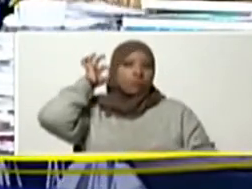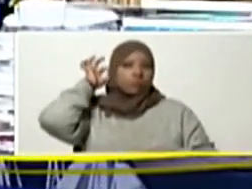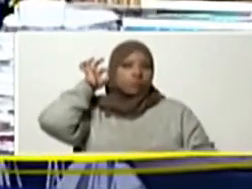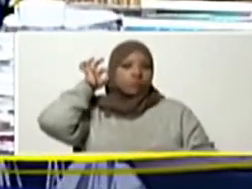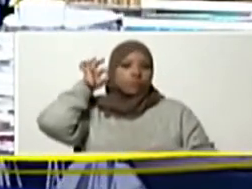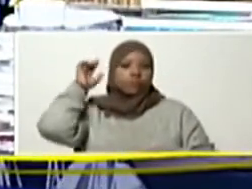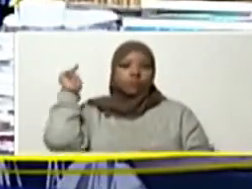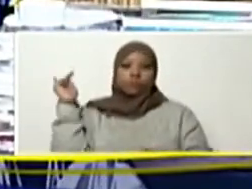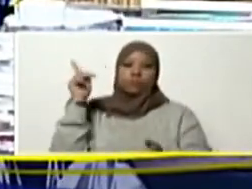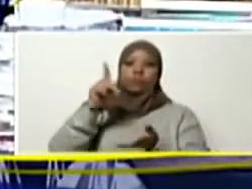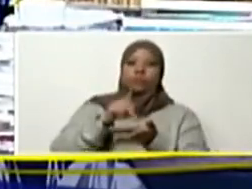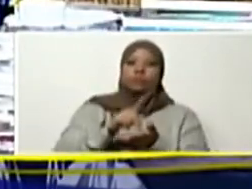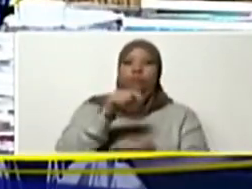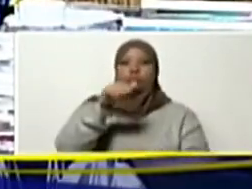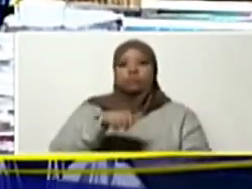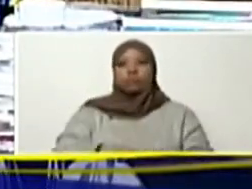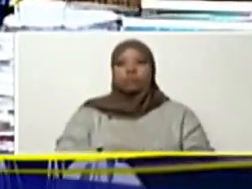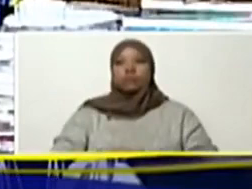presentes.